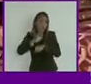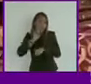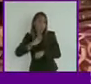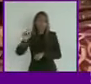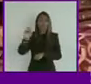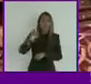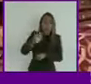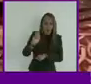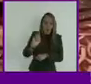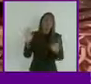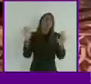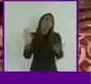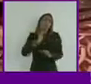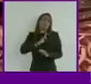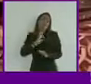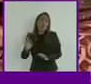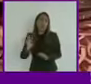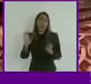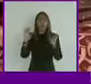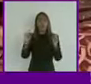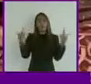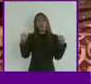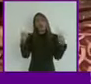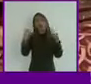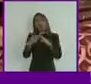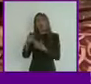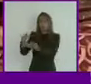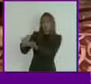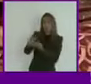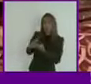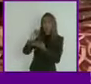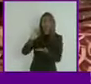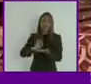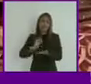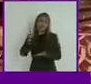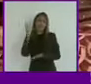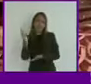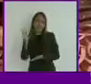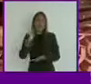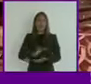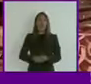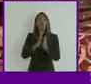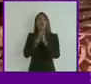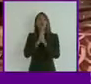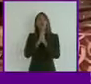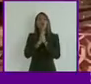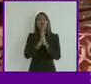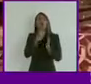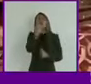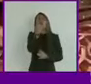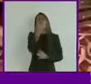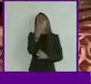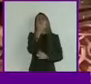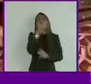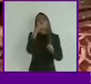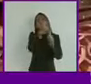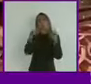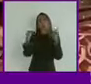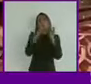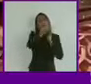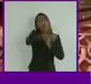novia, también, o a los maestros, agradecerles el acompañamiento, también. Por favor, chicas y chicos, minuto y medio, tomen ese minuto y